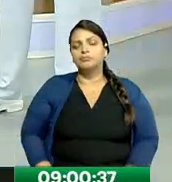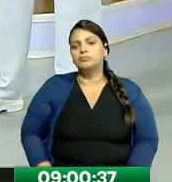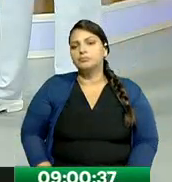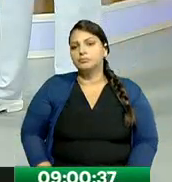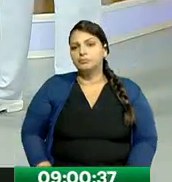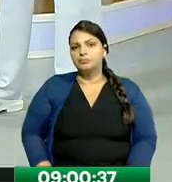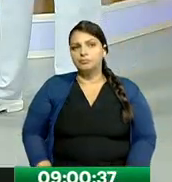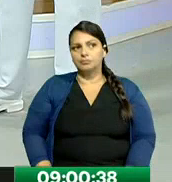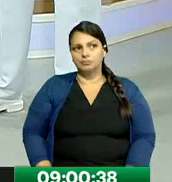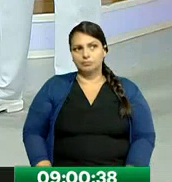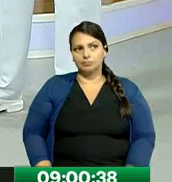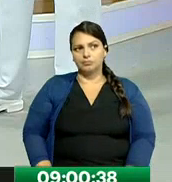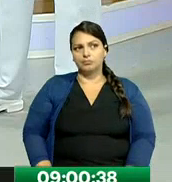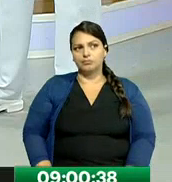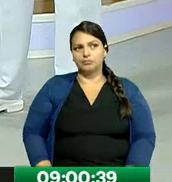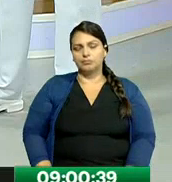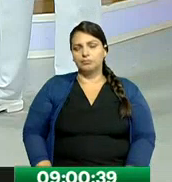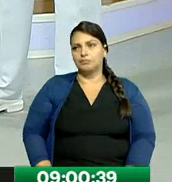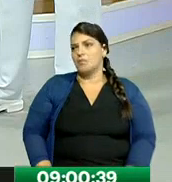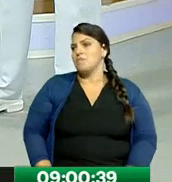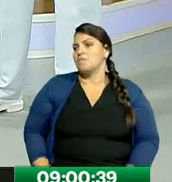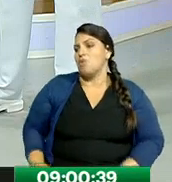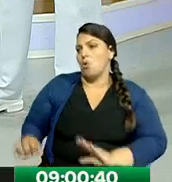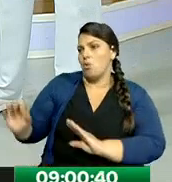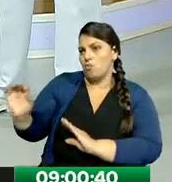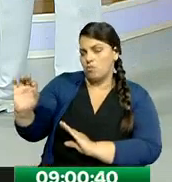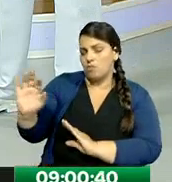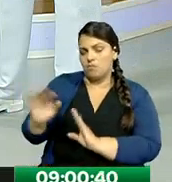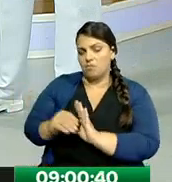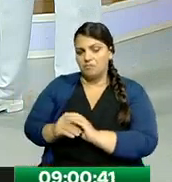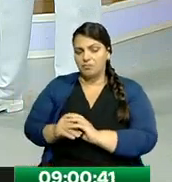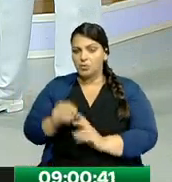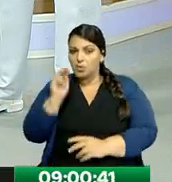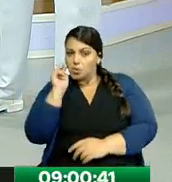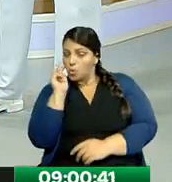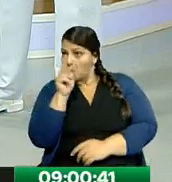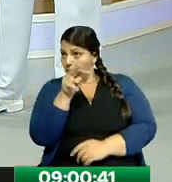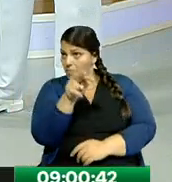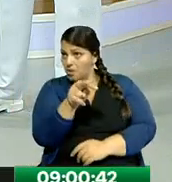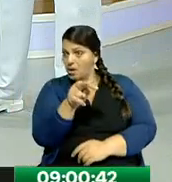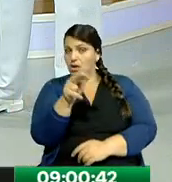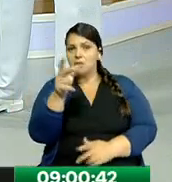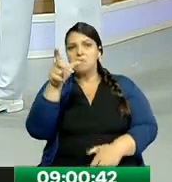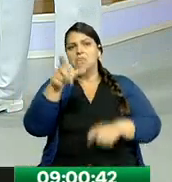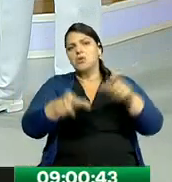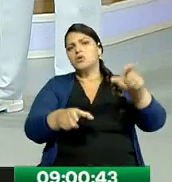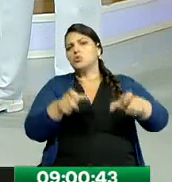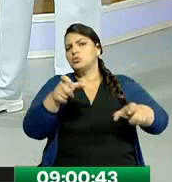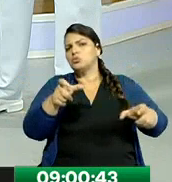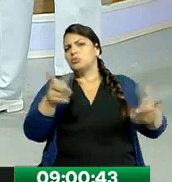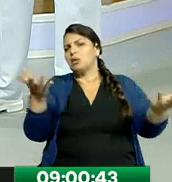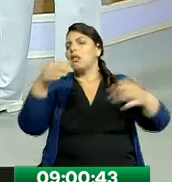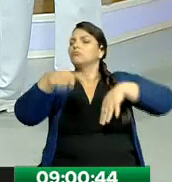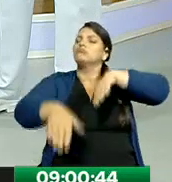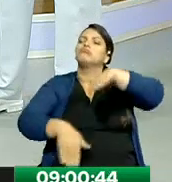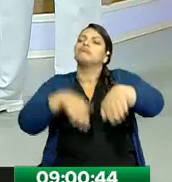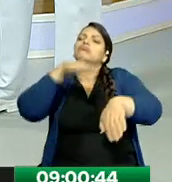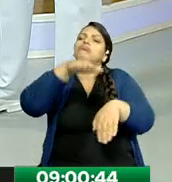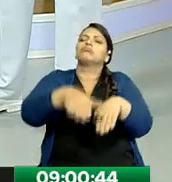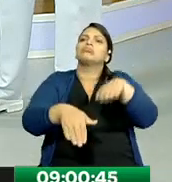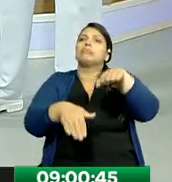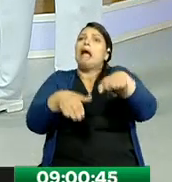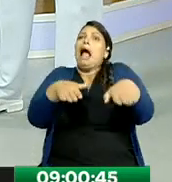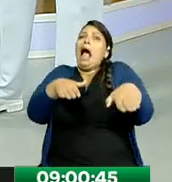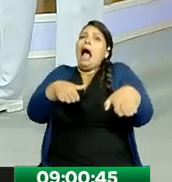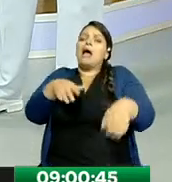yo soy la persona que está viendo que alguien está sufriendo algo en ese momento, qué sé yo, le dio un calambre, se puede ahogar, ¿cómo puedo